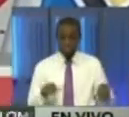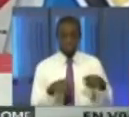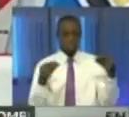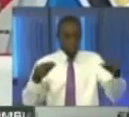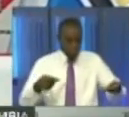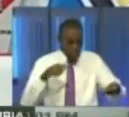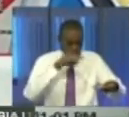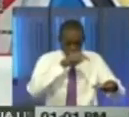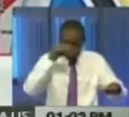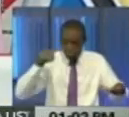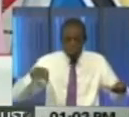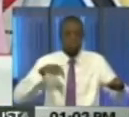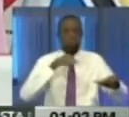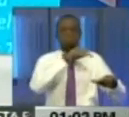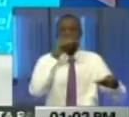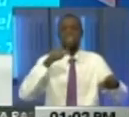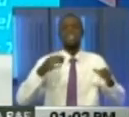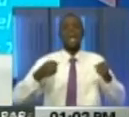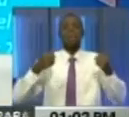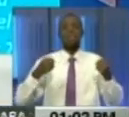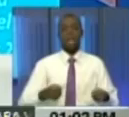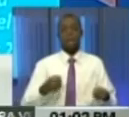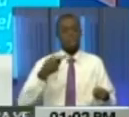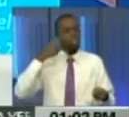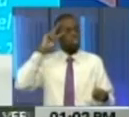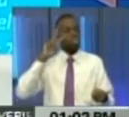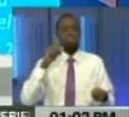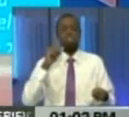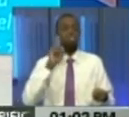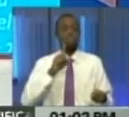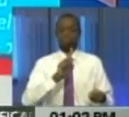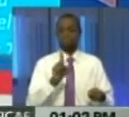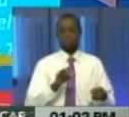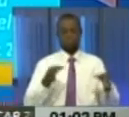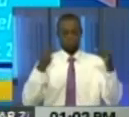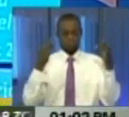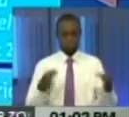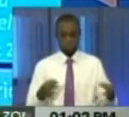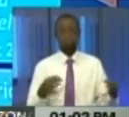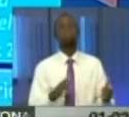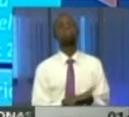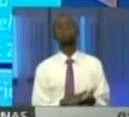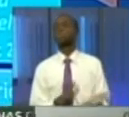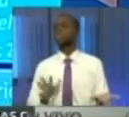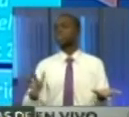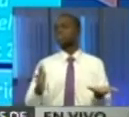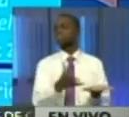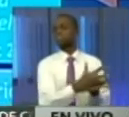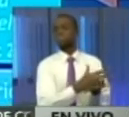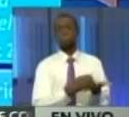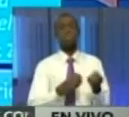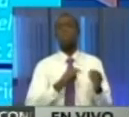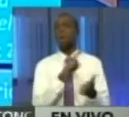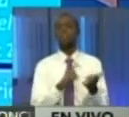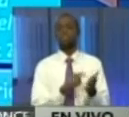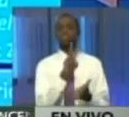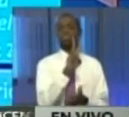recolección de esas firmas. Las firmas requeridas para ese momento fueron